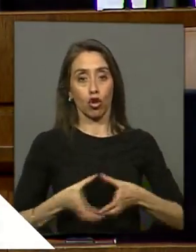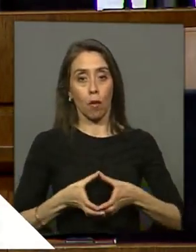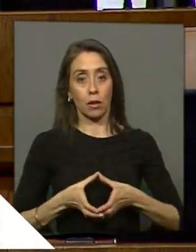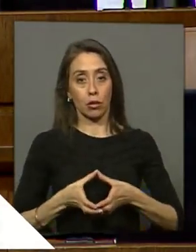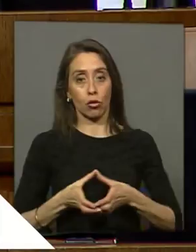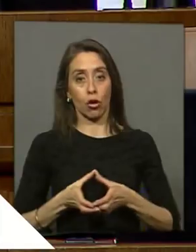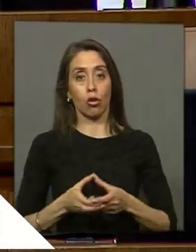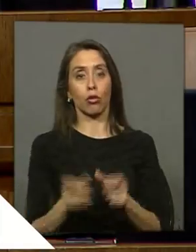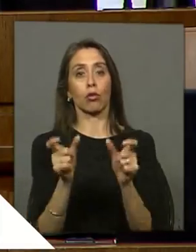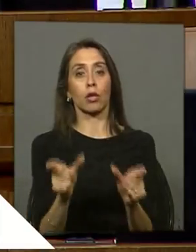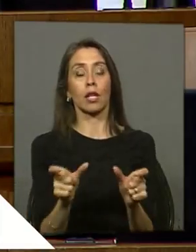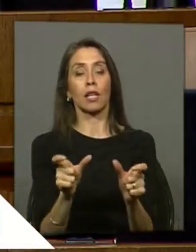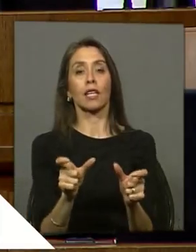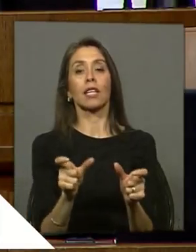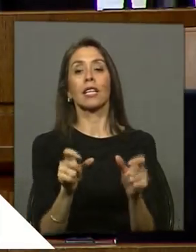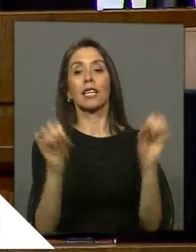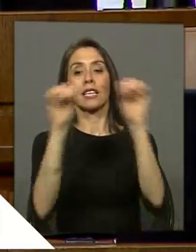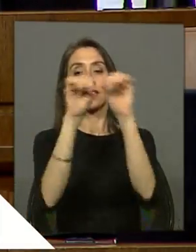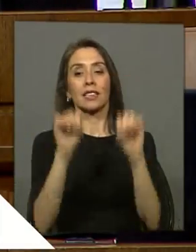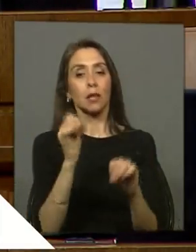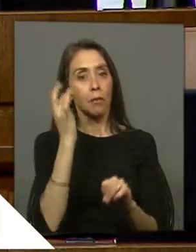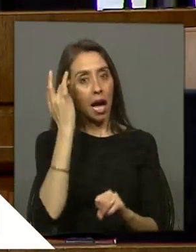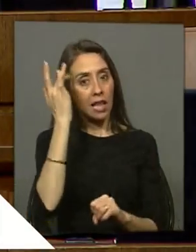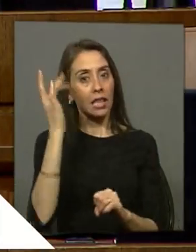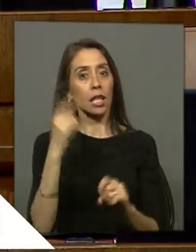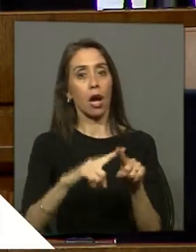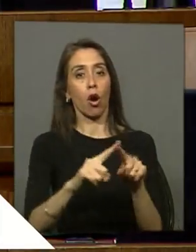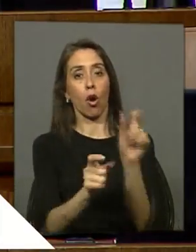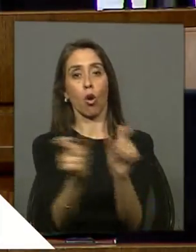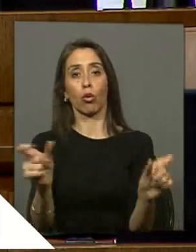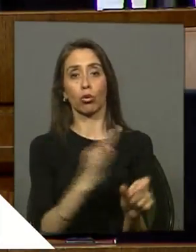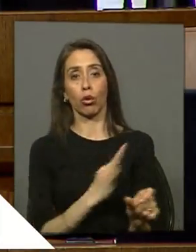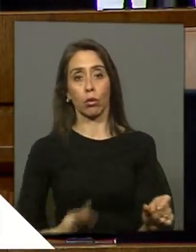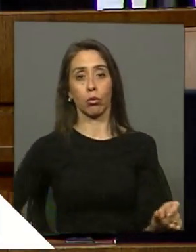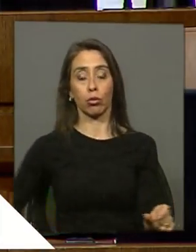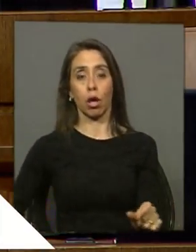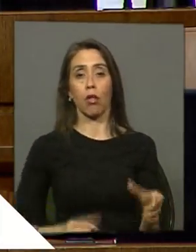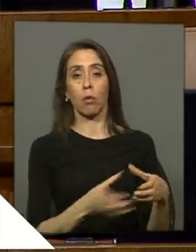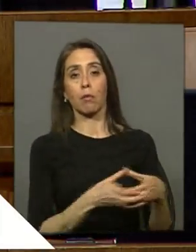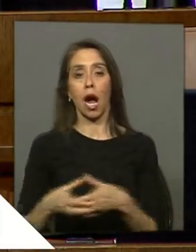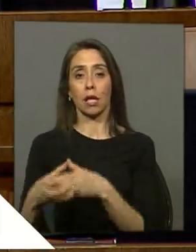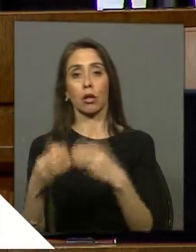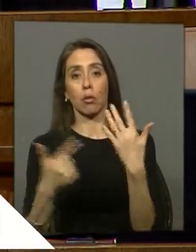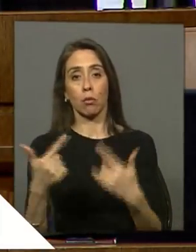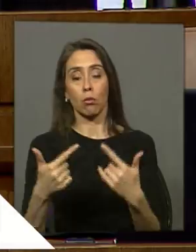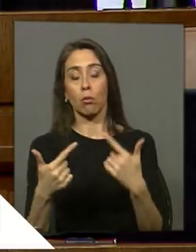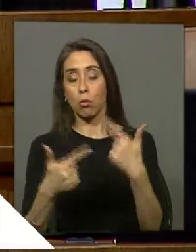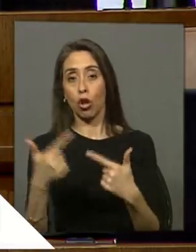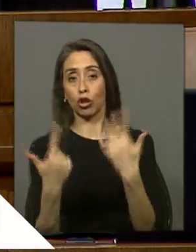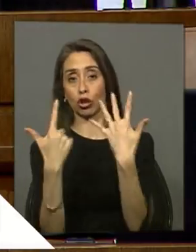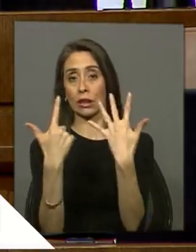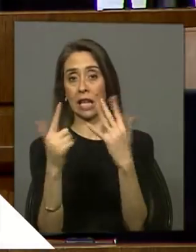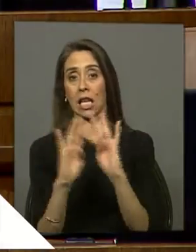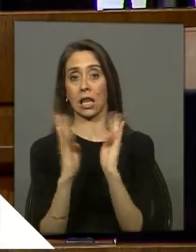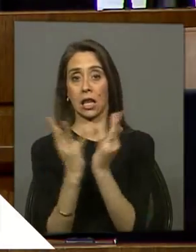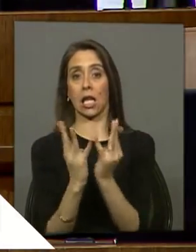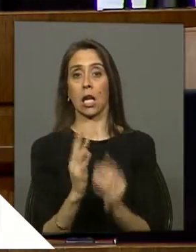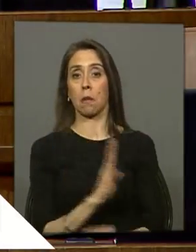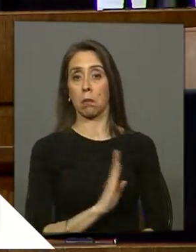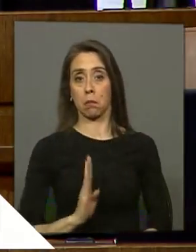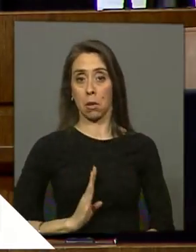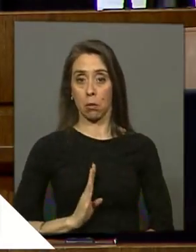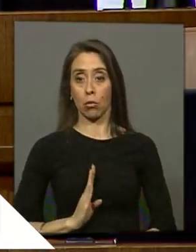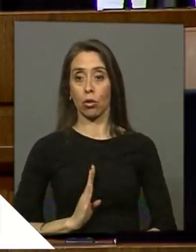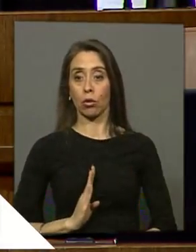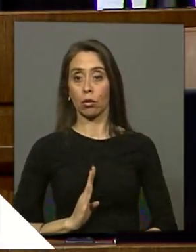controla los sistemas de inteligencia llegué y colegas de todos los partidos siete colegas que la integran estuvieron